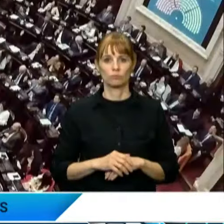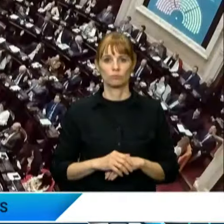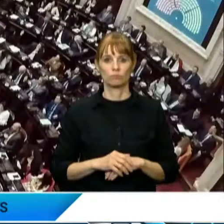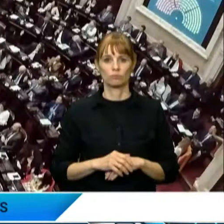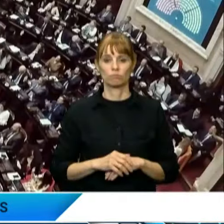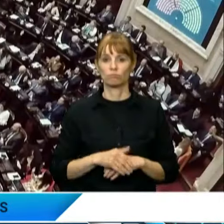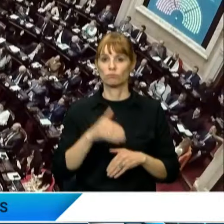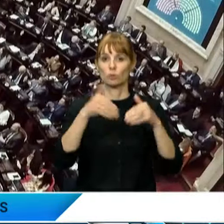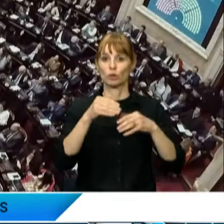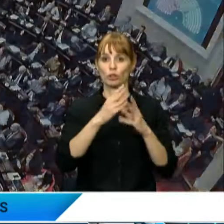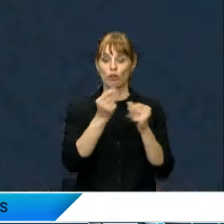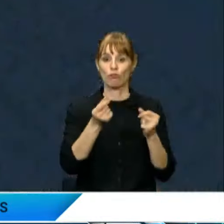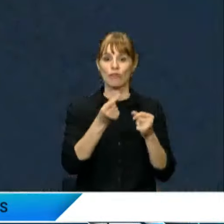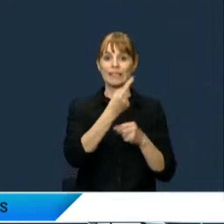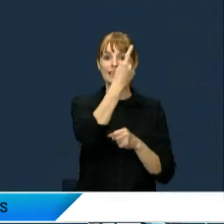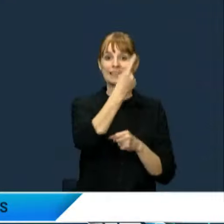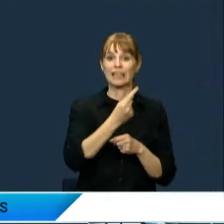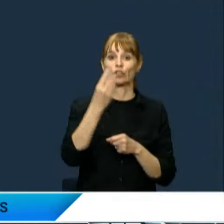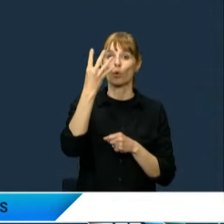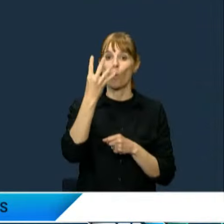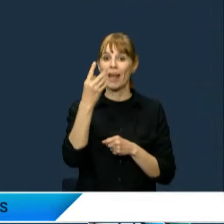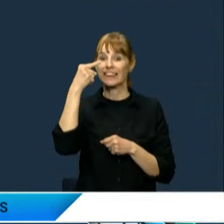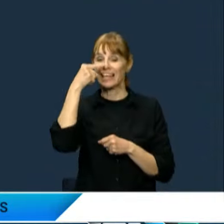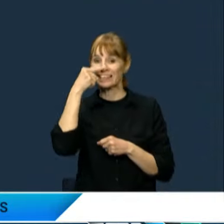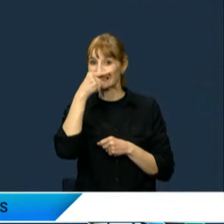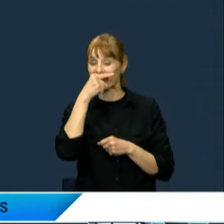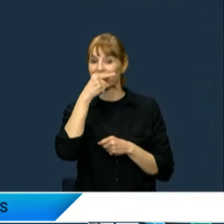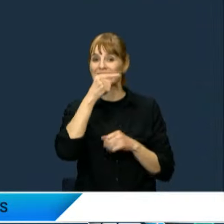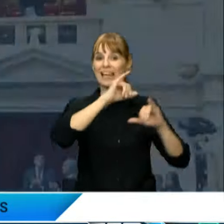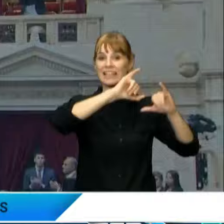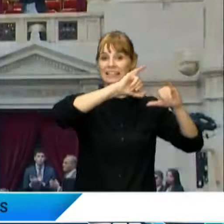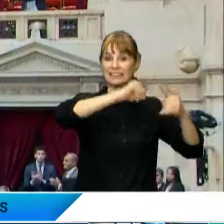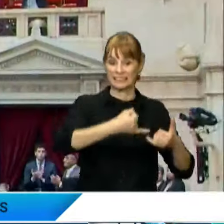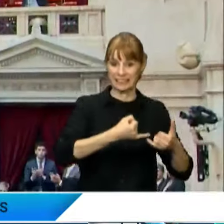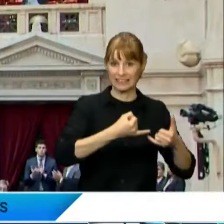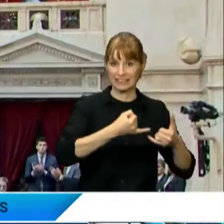Se cierra la votación. 147 votos afirmativos,